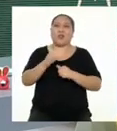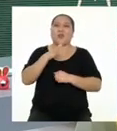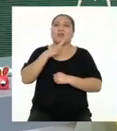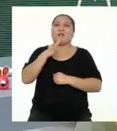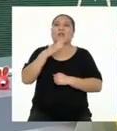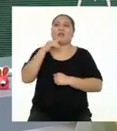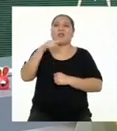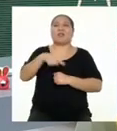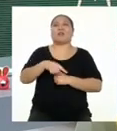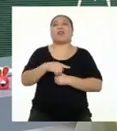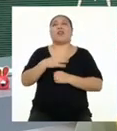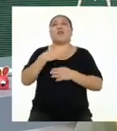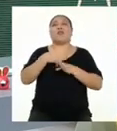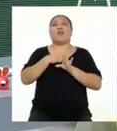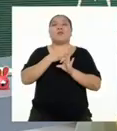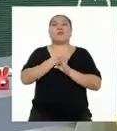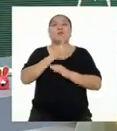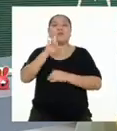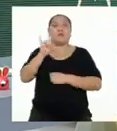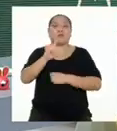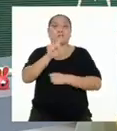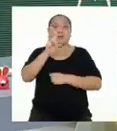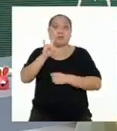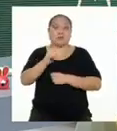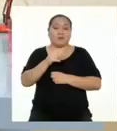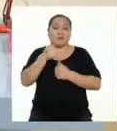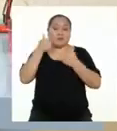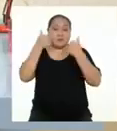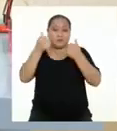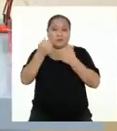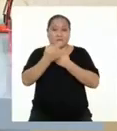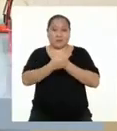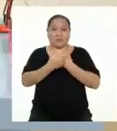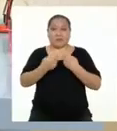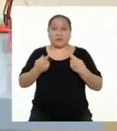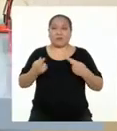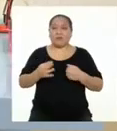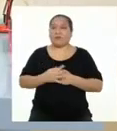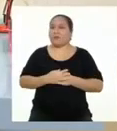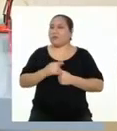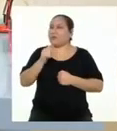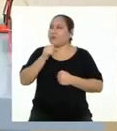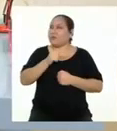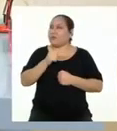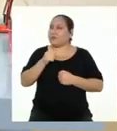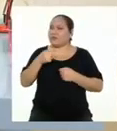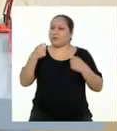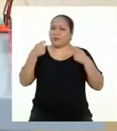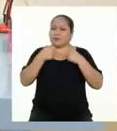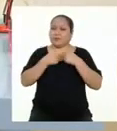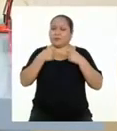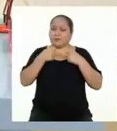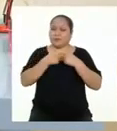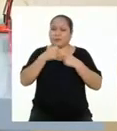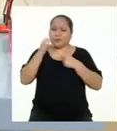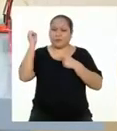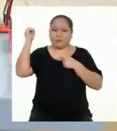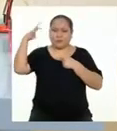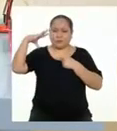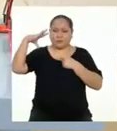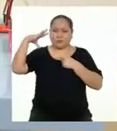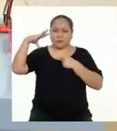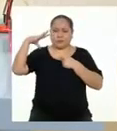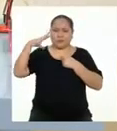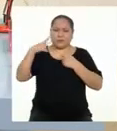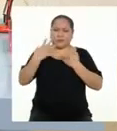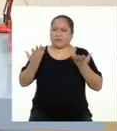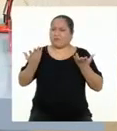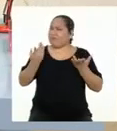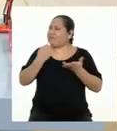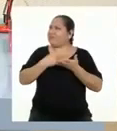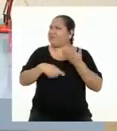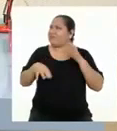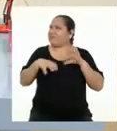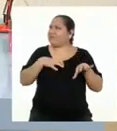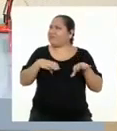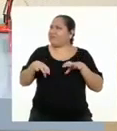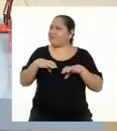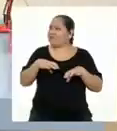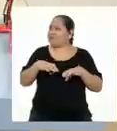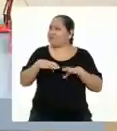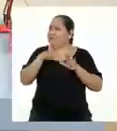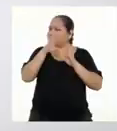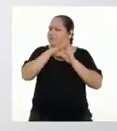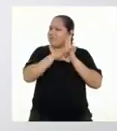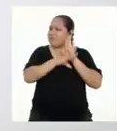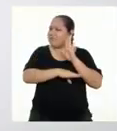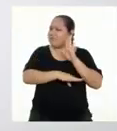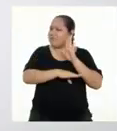los hábitos para un uso adecuado de los recursos. Respecto a la energía eléctrica, ¿qué podemos hacer para reducir